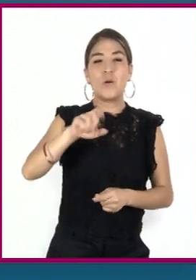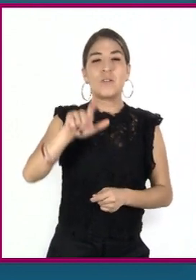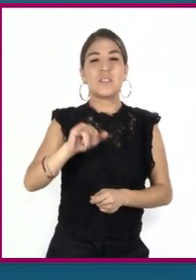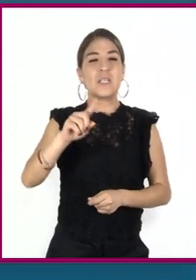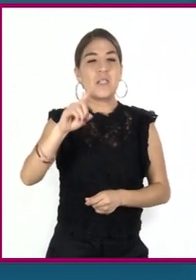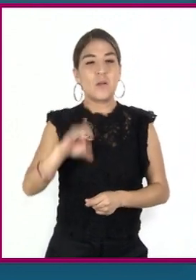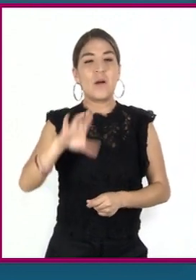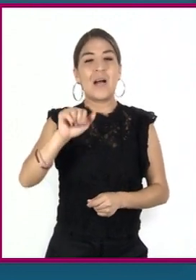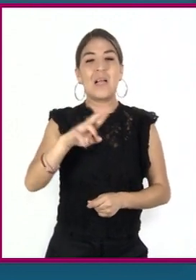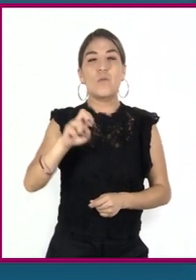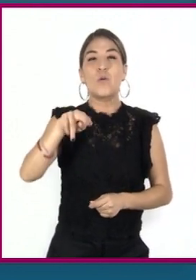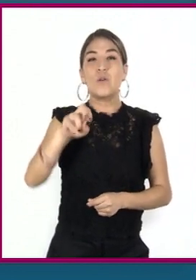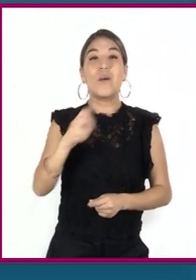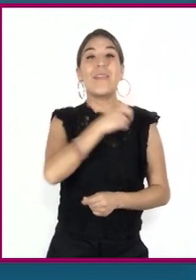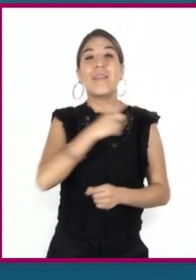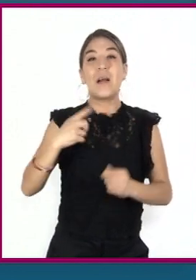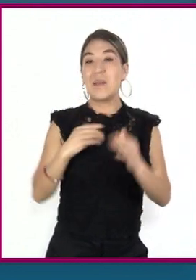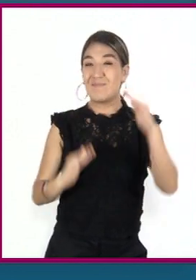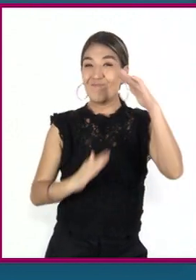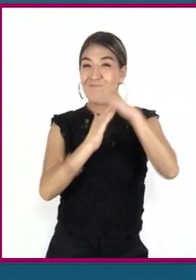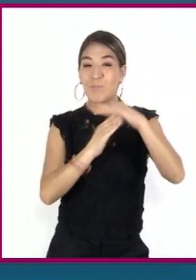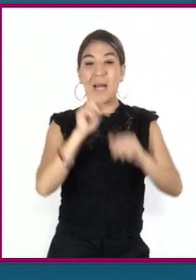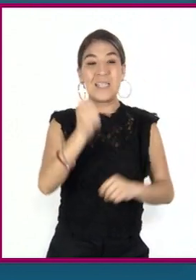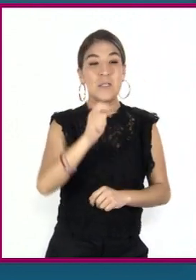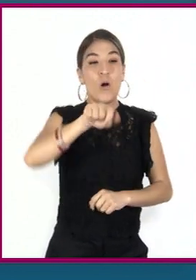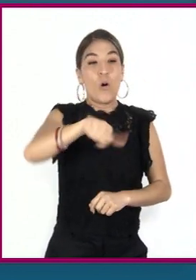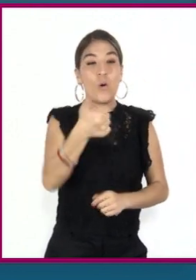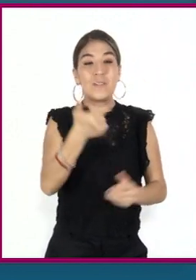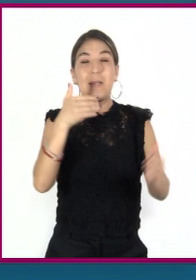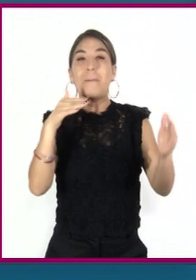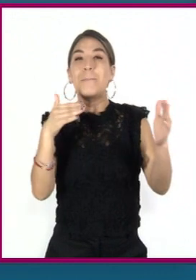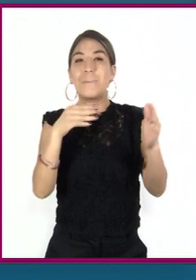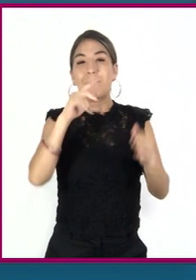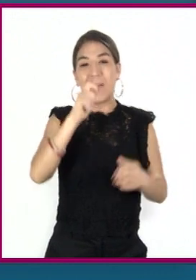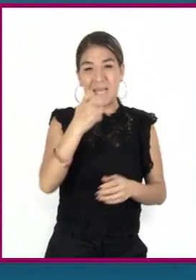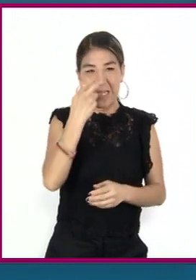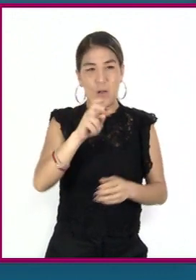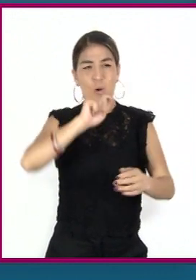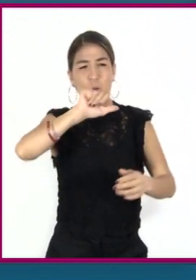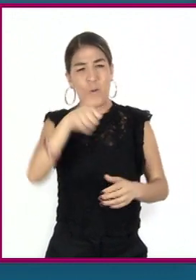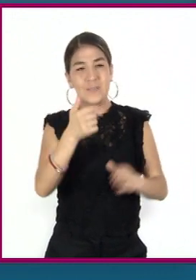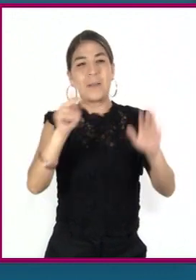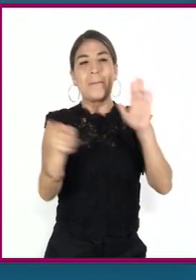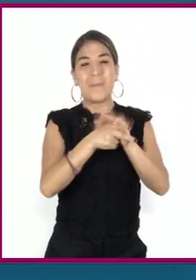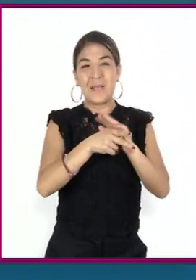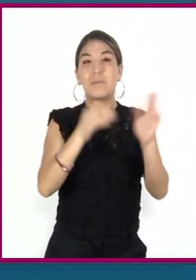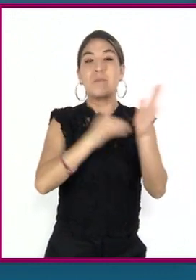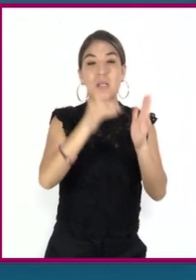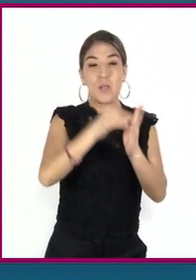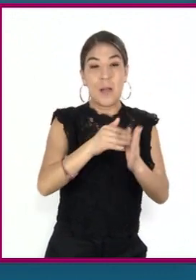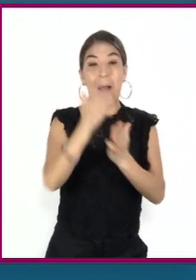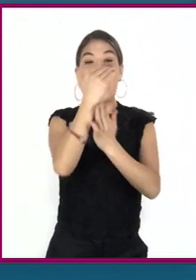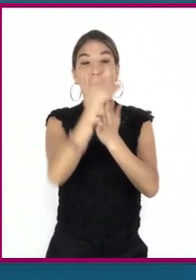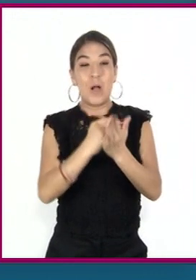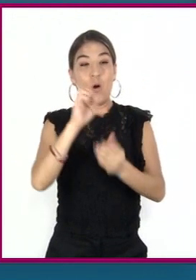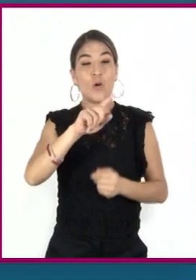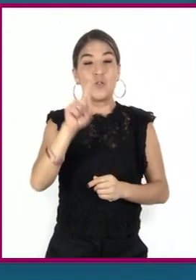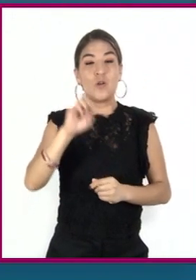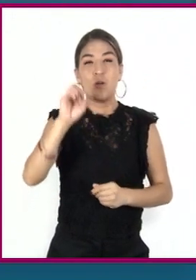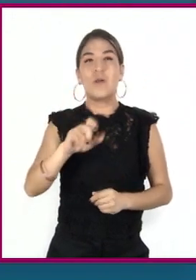debe exceder de 11 partes por millón y la de ozono debe ser aún menor, a 0.11 partes por